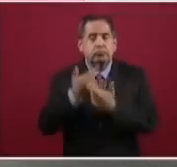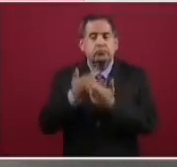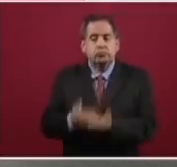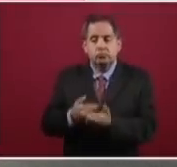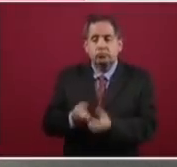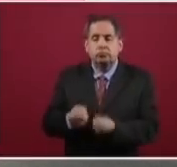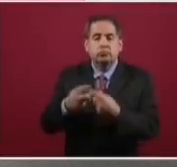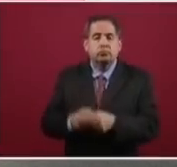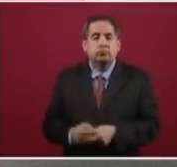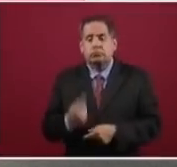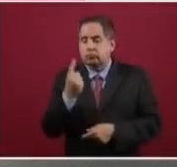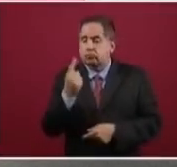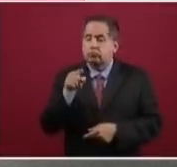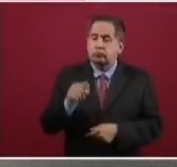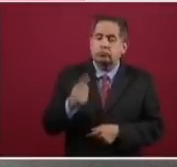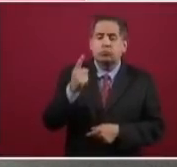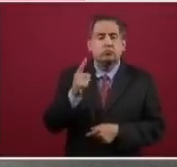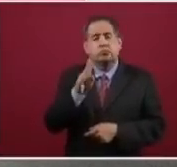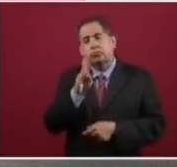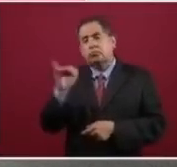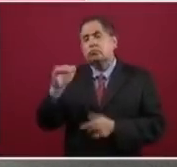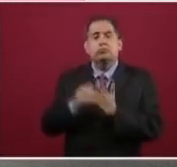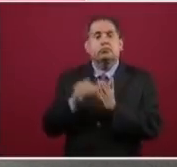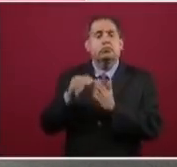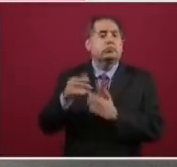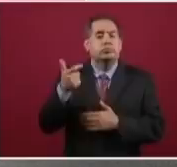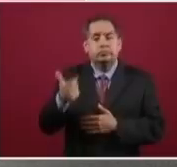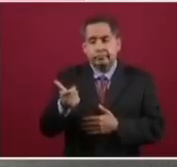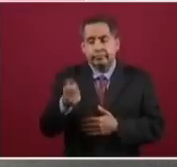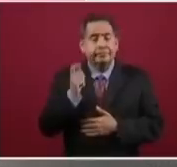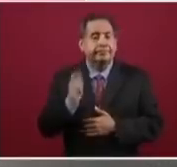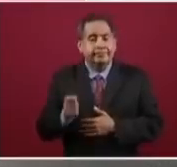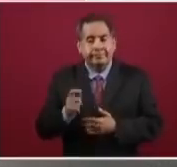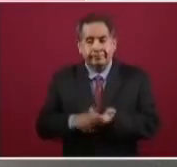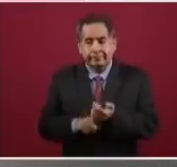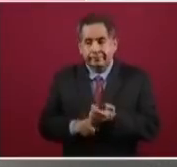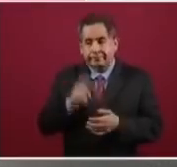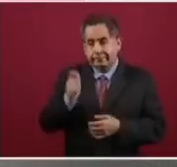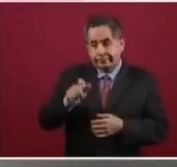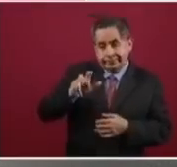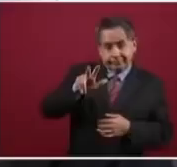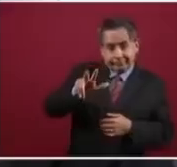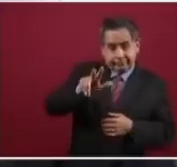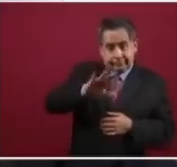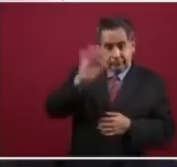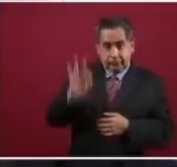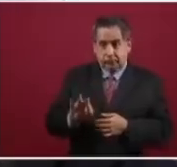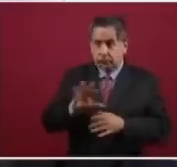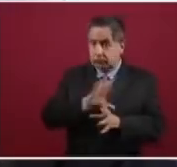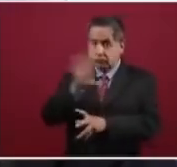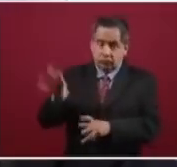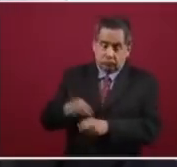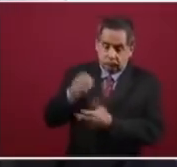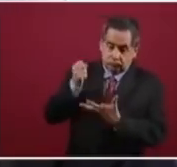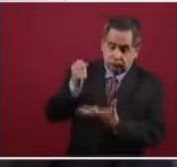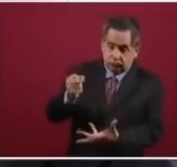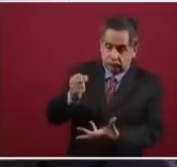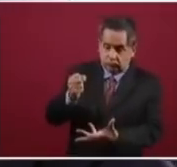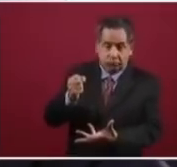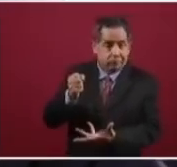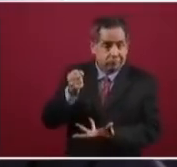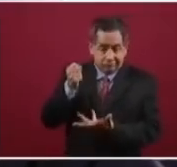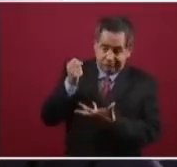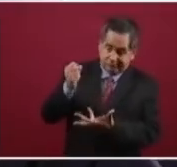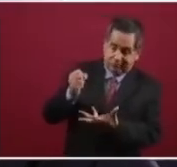ahí 1.1 millones de pesos esa cifra es solamente el 18 por ciento de todo el presupuesto es decir